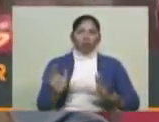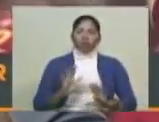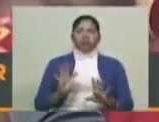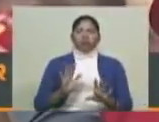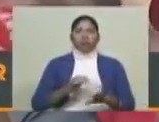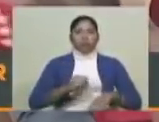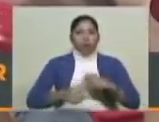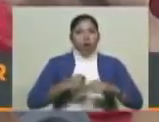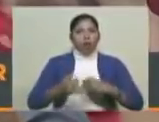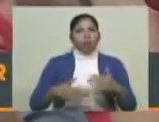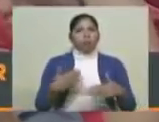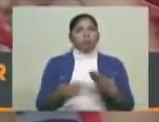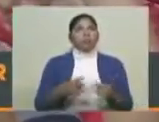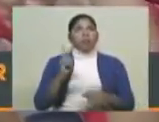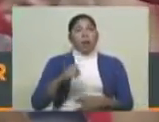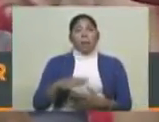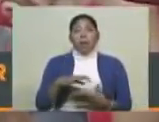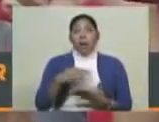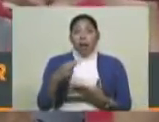Ni reposo a mi alma,